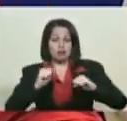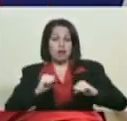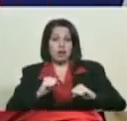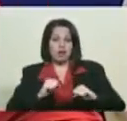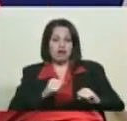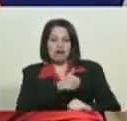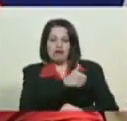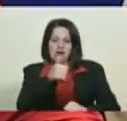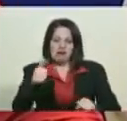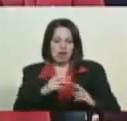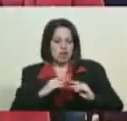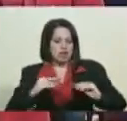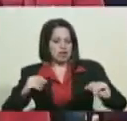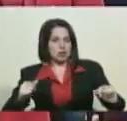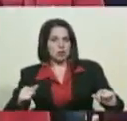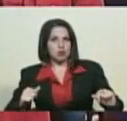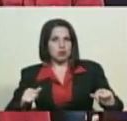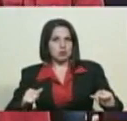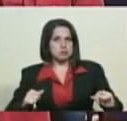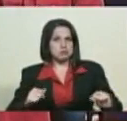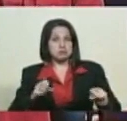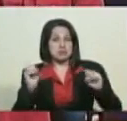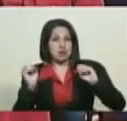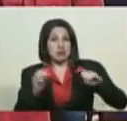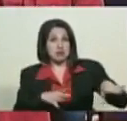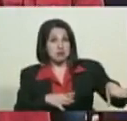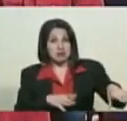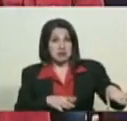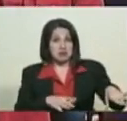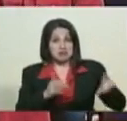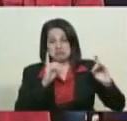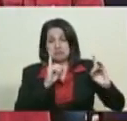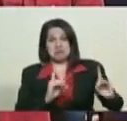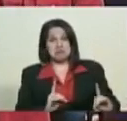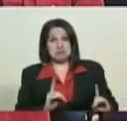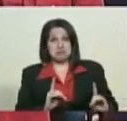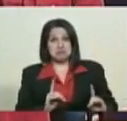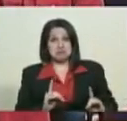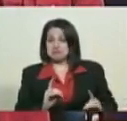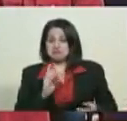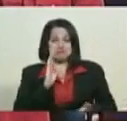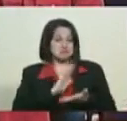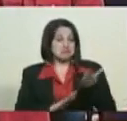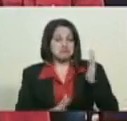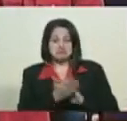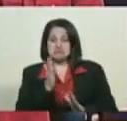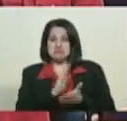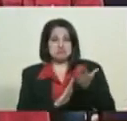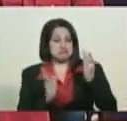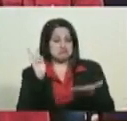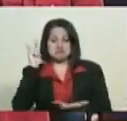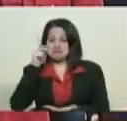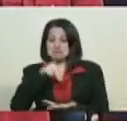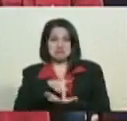territorio. Si ellos abandonaron y decidieron no ir o no